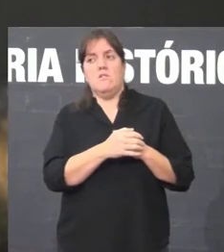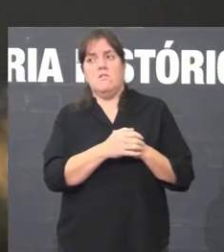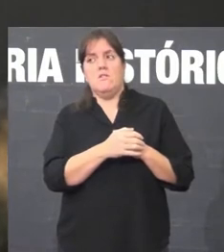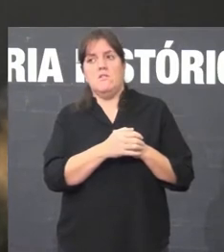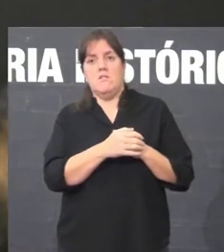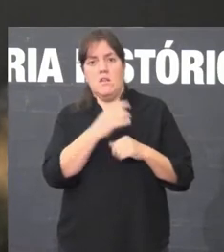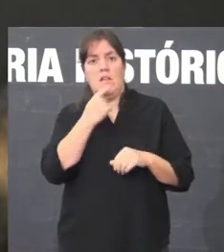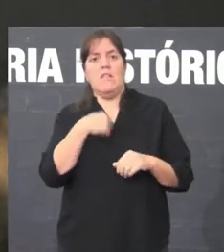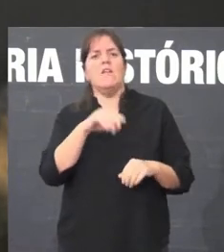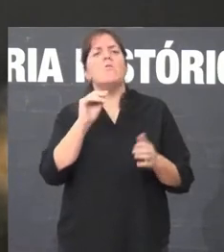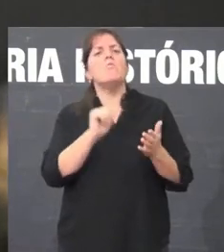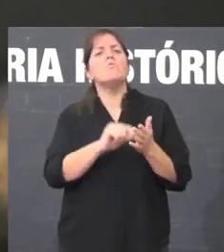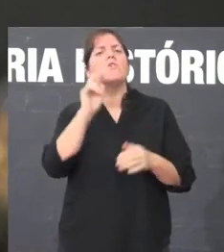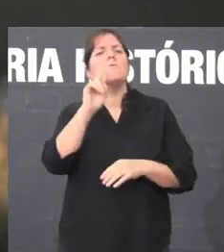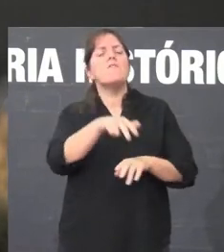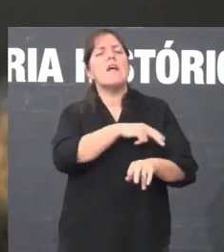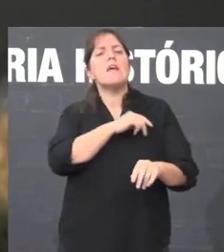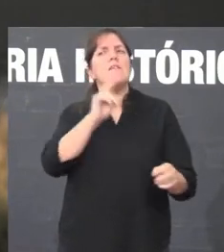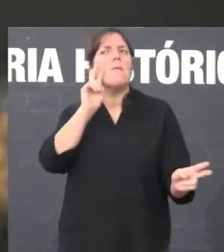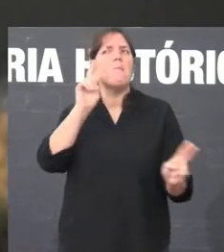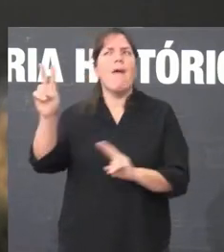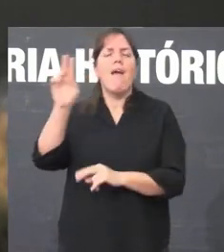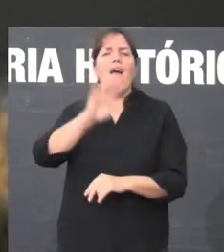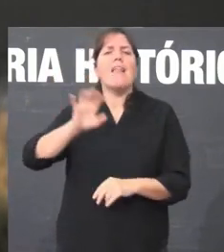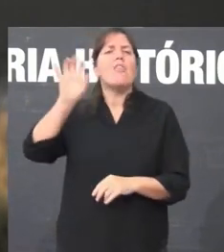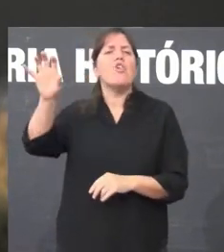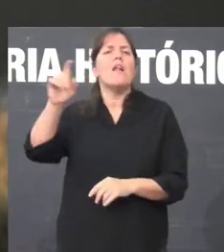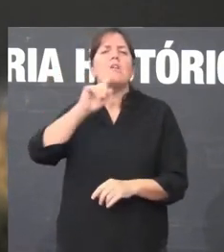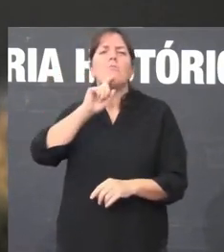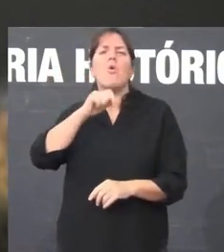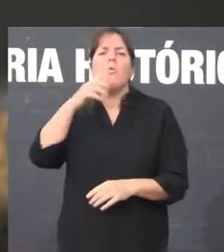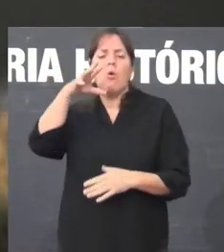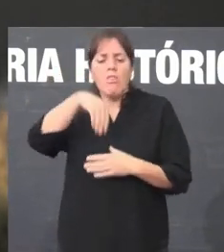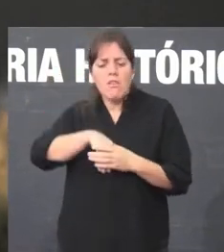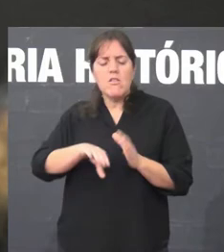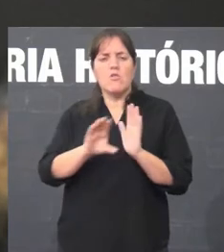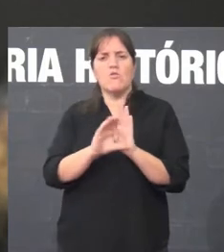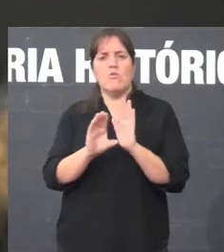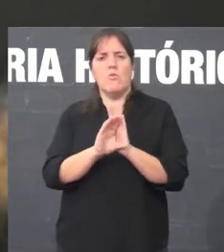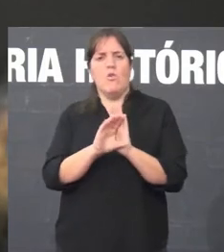dos nacionalismos está presente na Constitución actual.